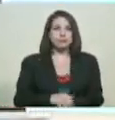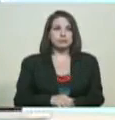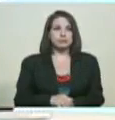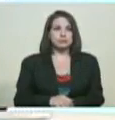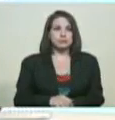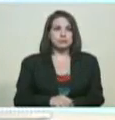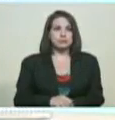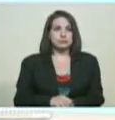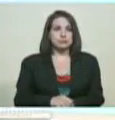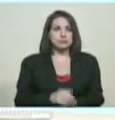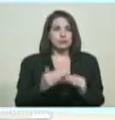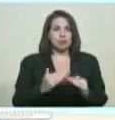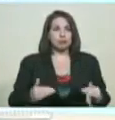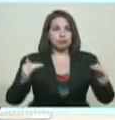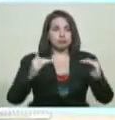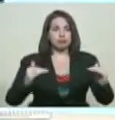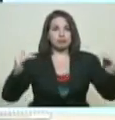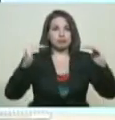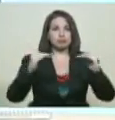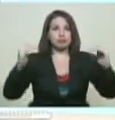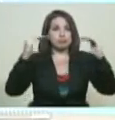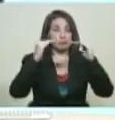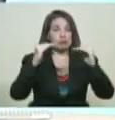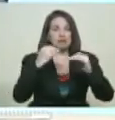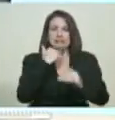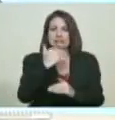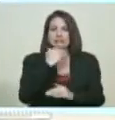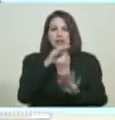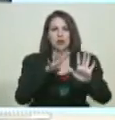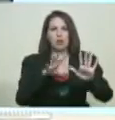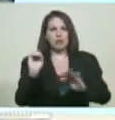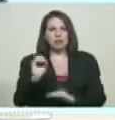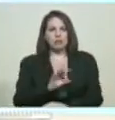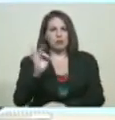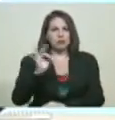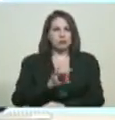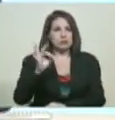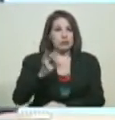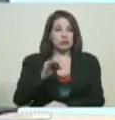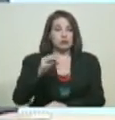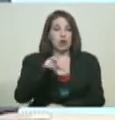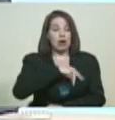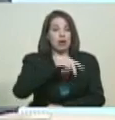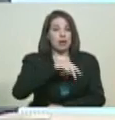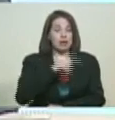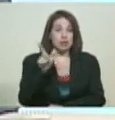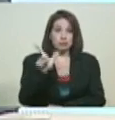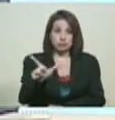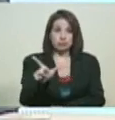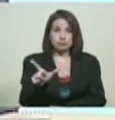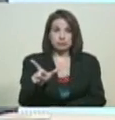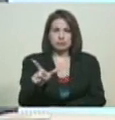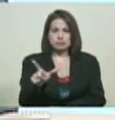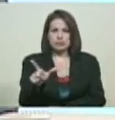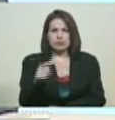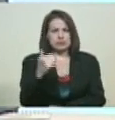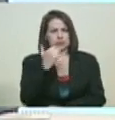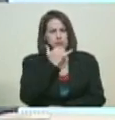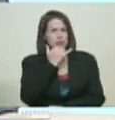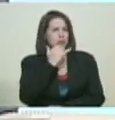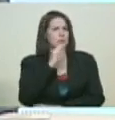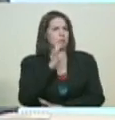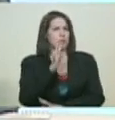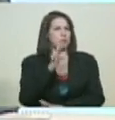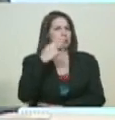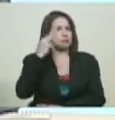alto hace un 90% de los inscritos en el carné del partido si mal no me equivoco como dicen